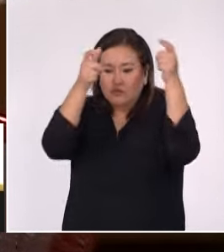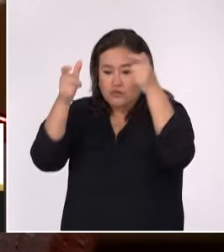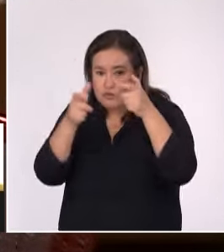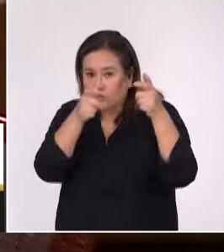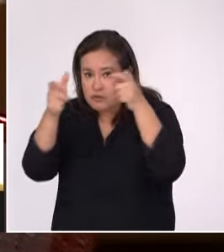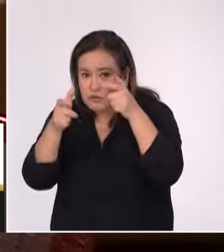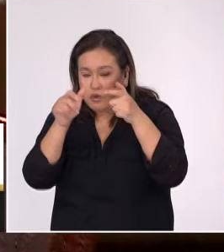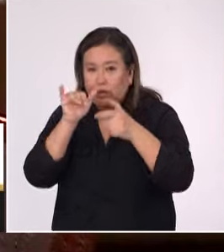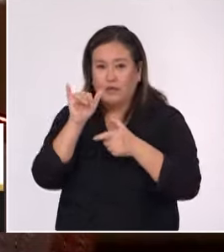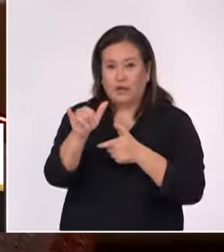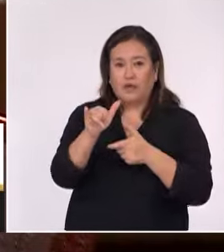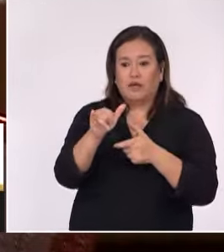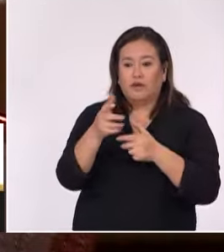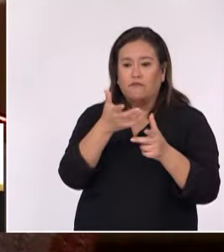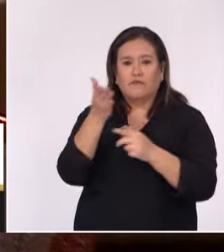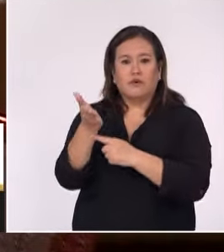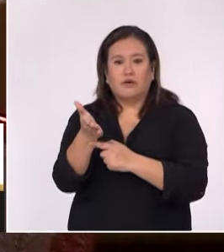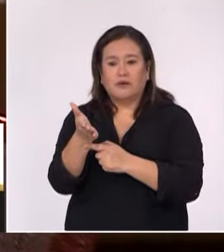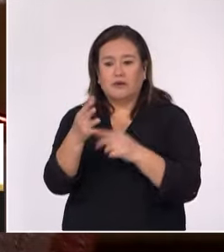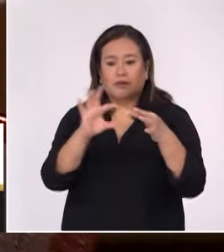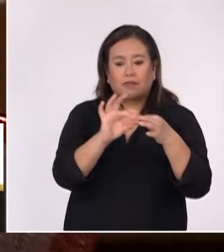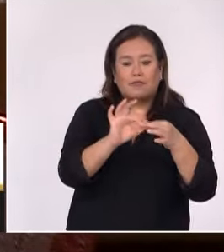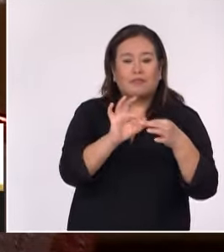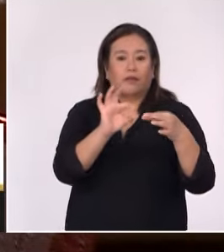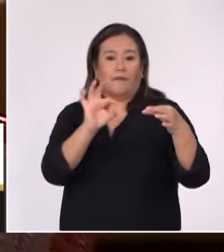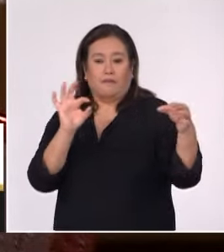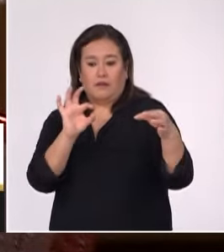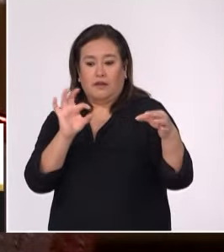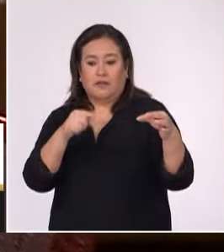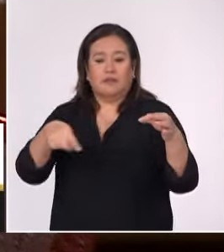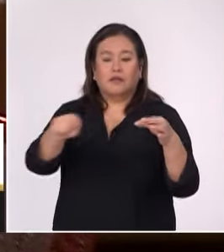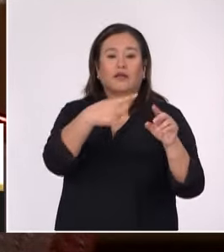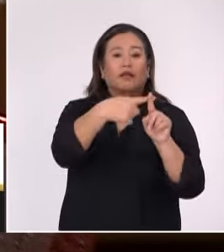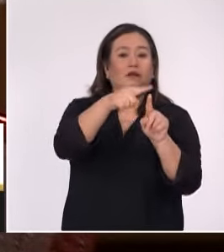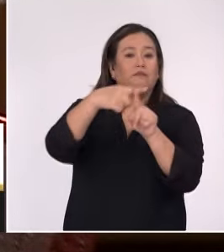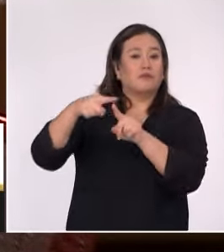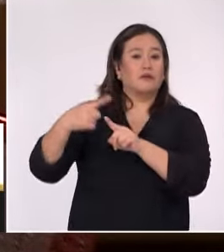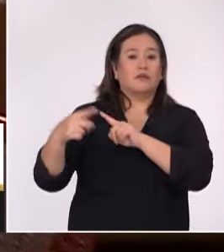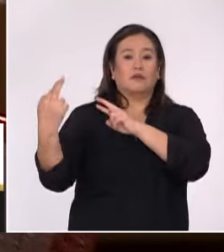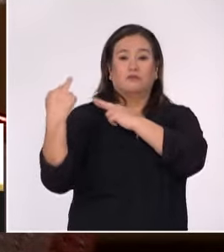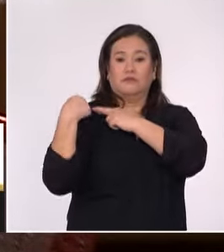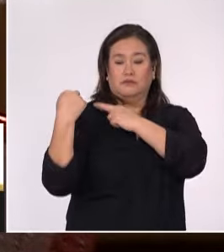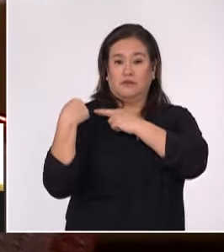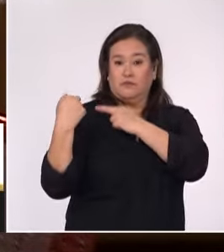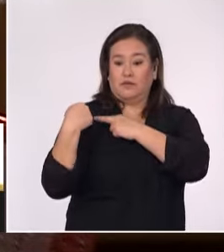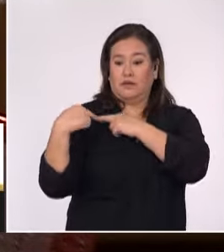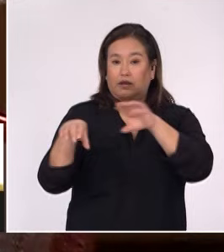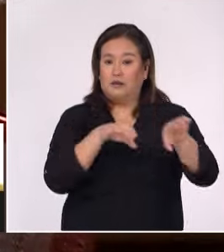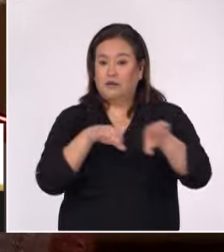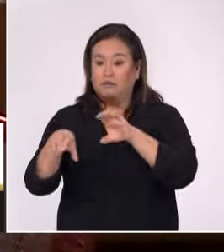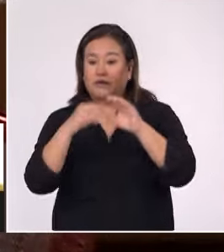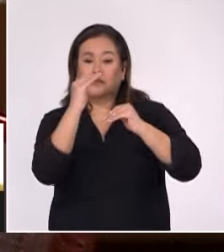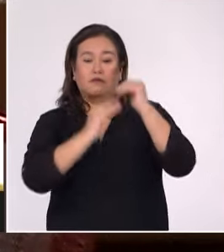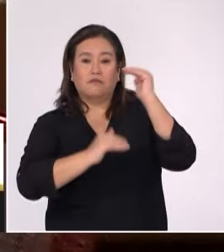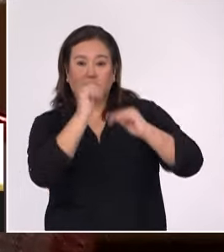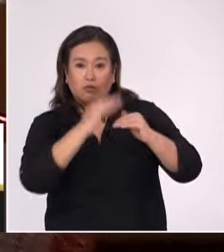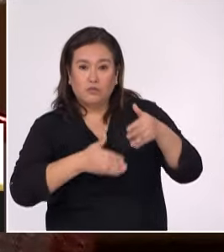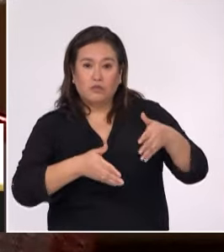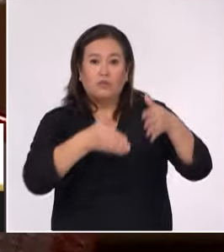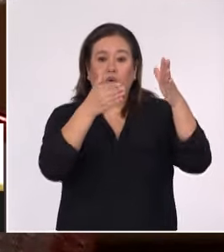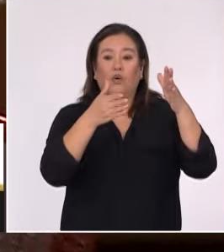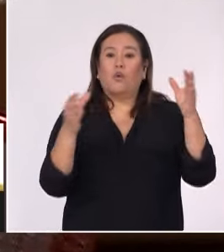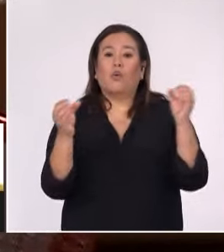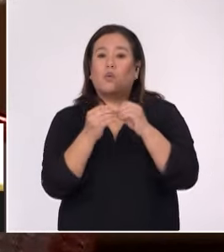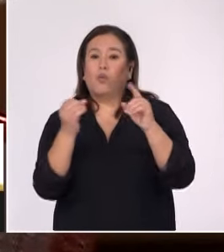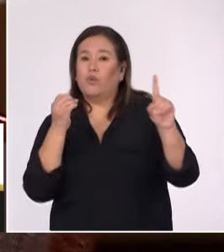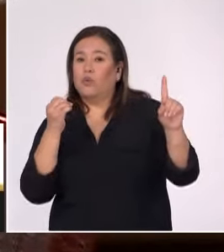y fiscalización, desprendiéndose de las actividades relacionadas con la ejecución de infraestructura con el